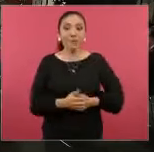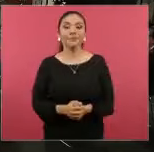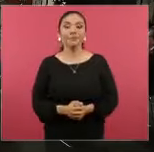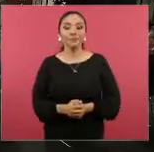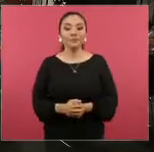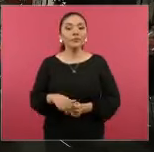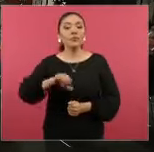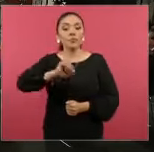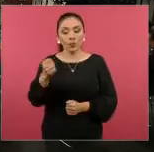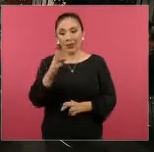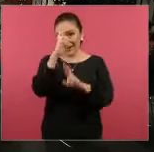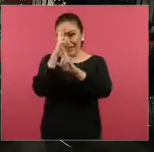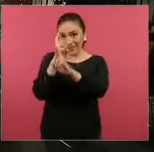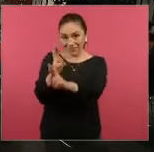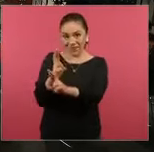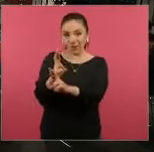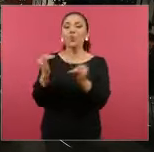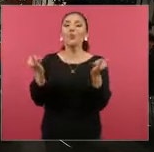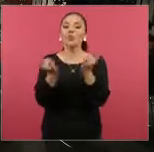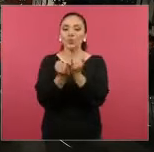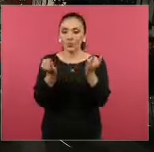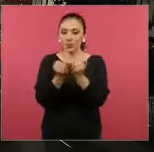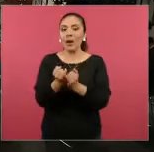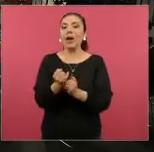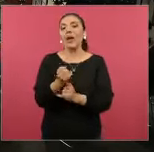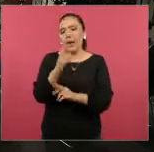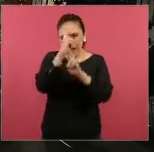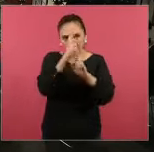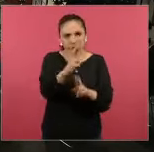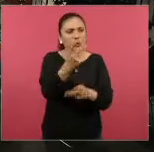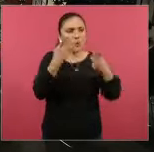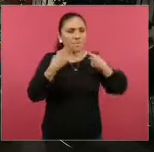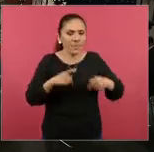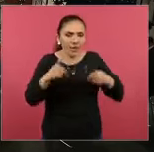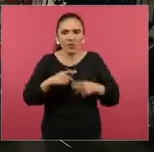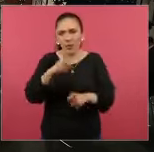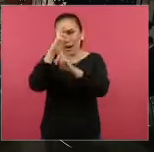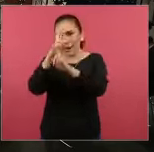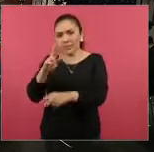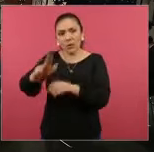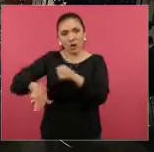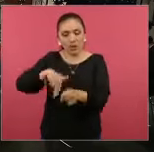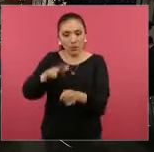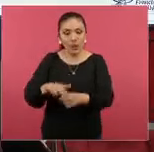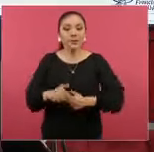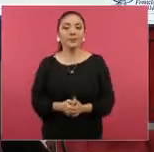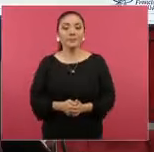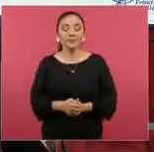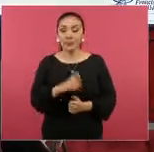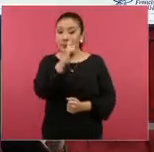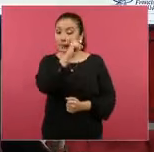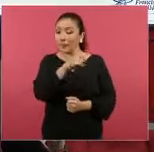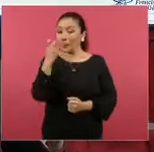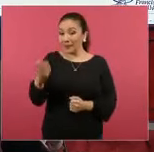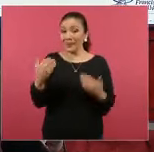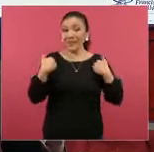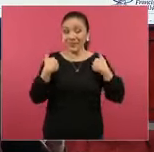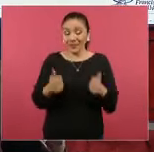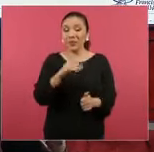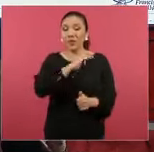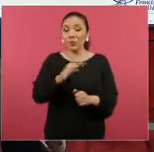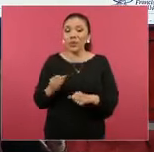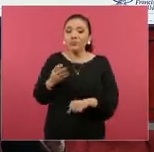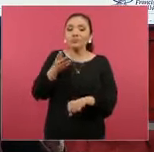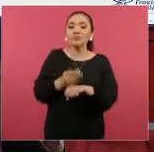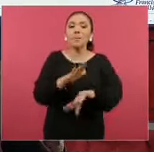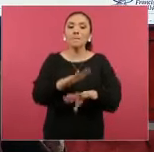también, ya decíamos, el respeto, que también el respeto por las personas, por la naturaleza. A partir de esto, vamos a poder fortalecer